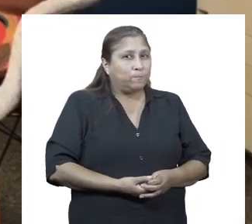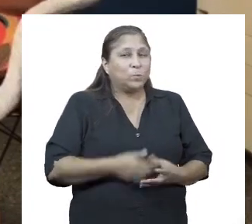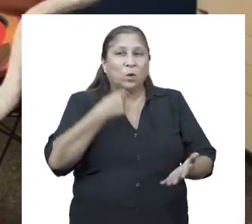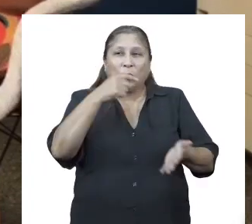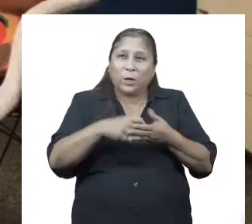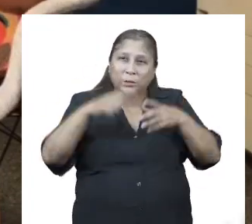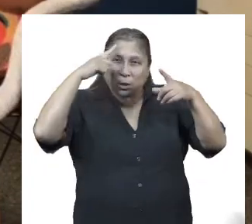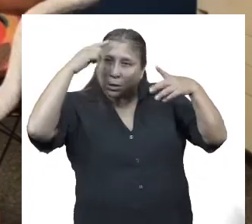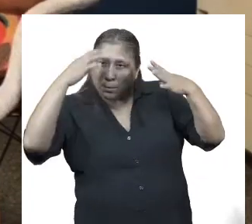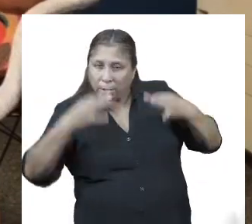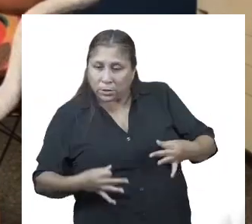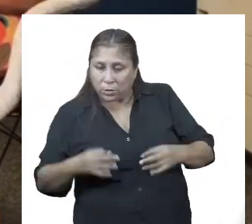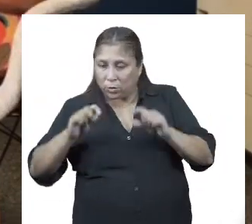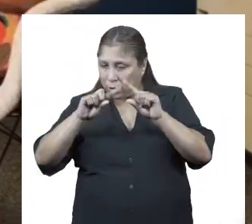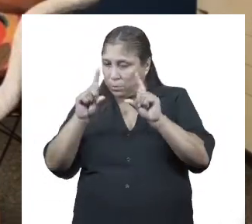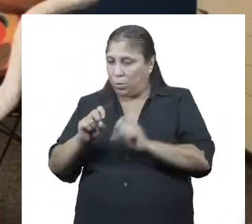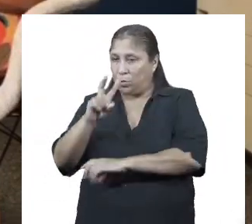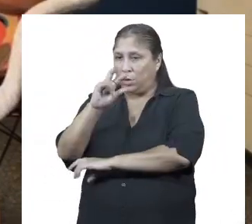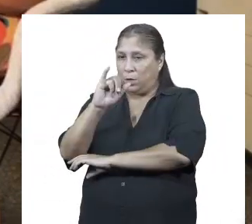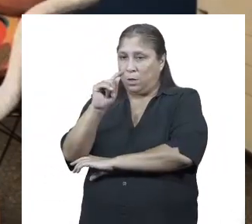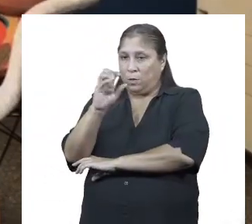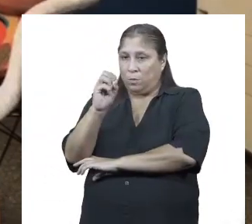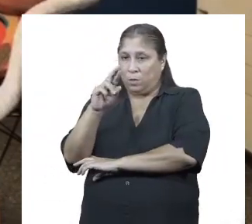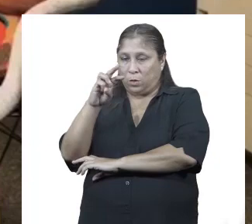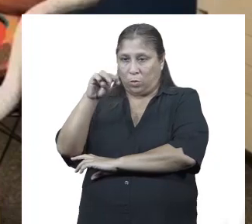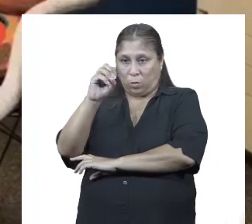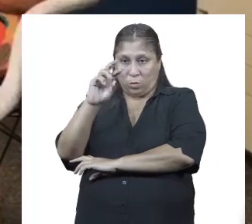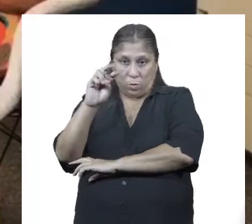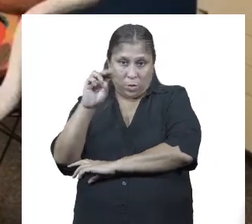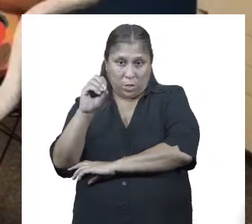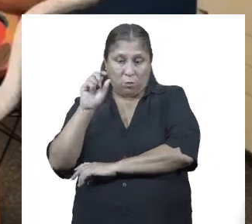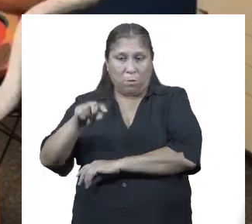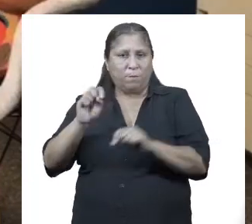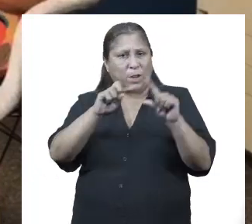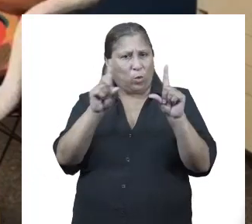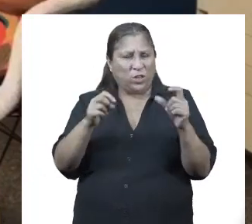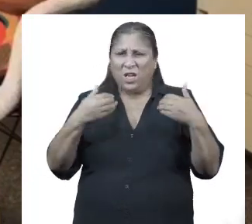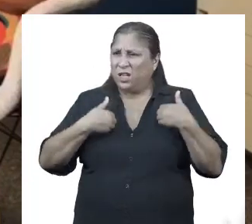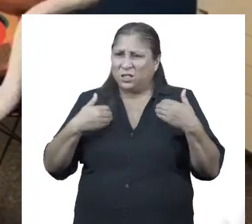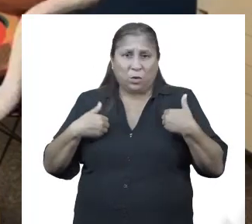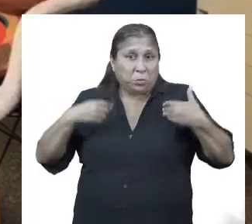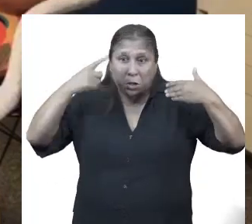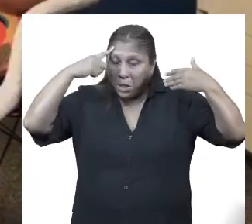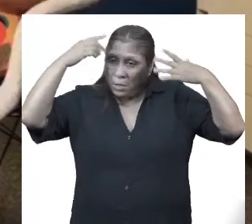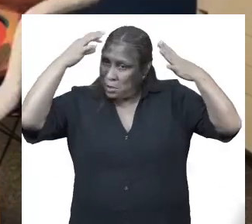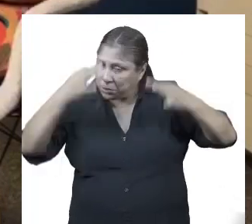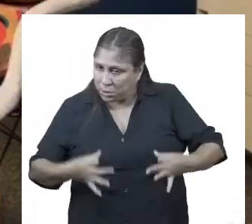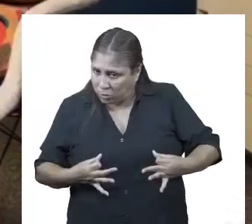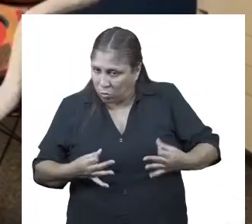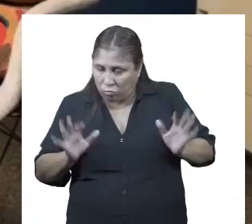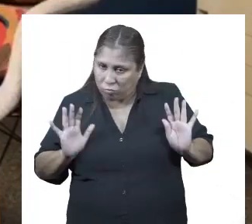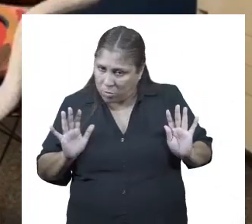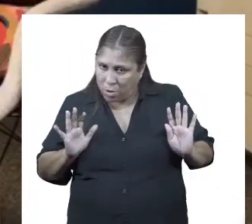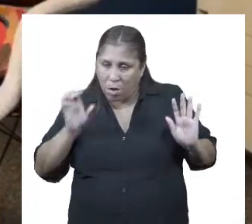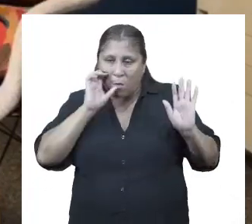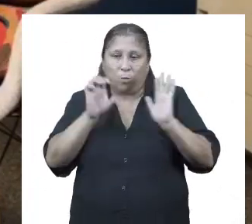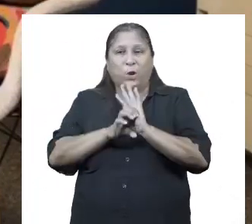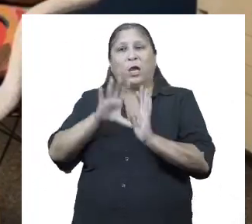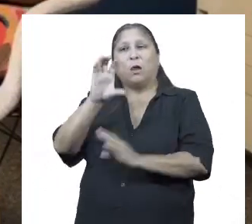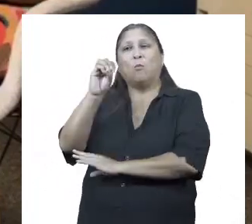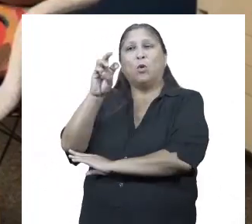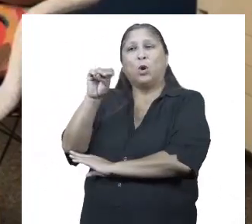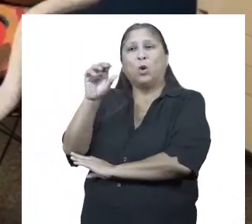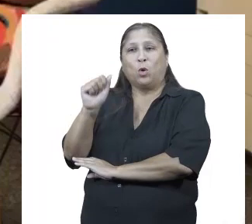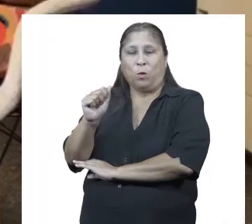de decisiones, Víctor Moreno consulta, si una persona ya no tiene facultad de decisión, digamos que está en coma,